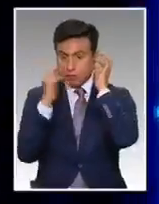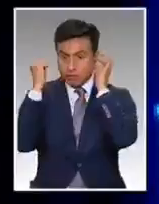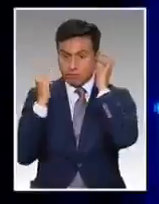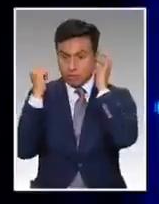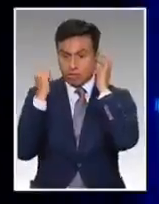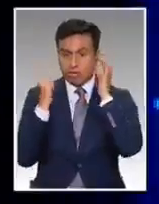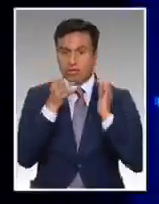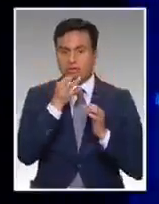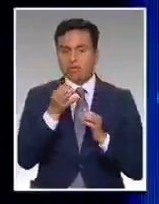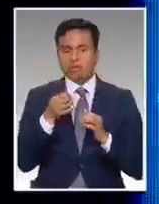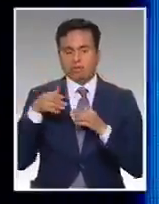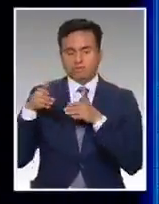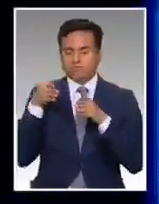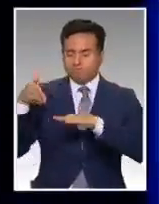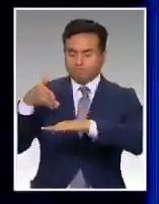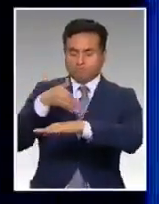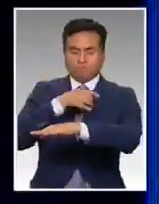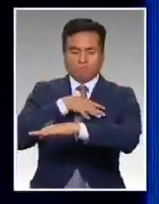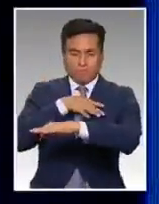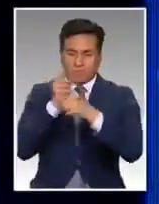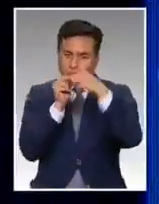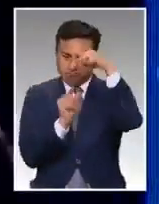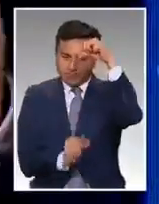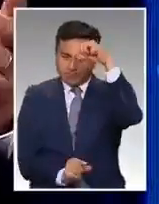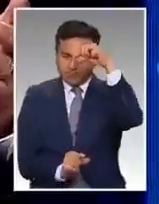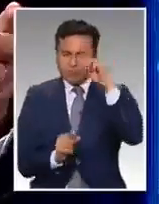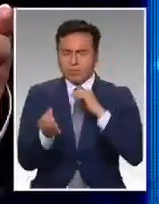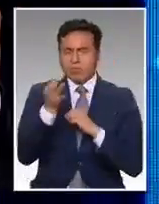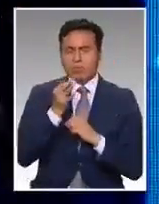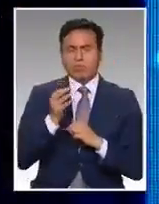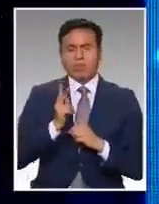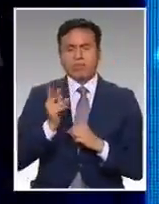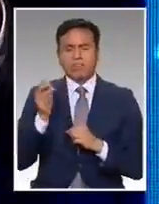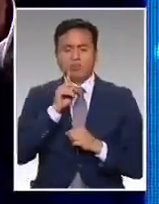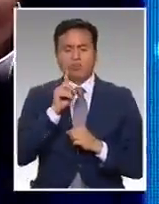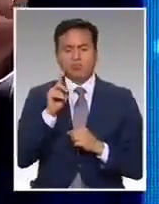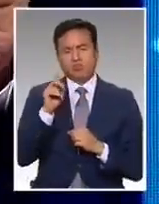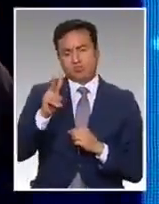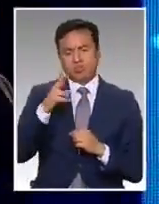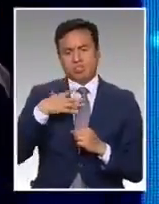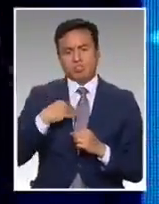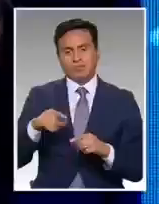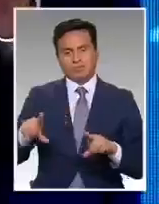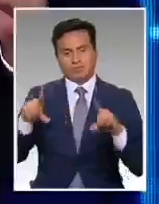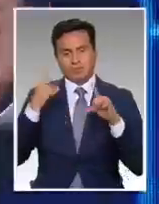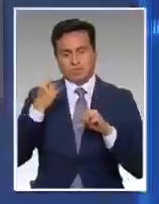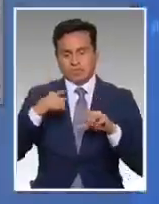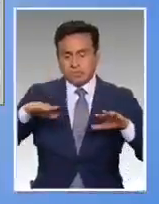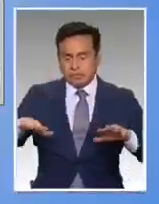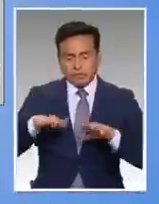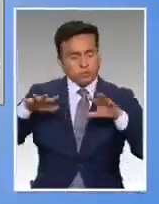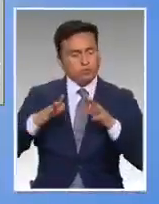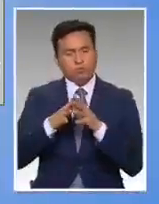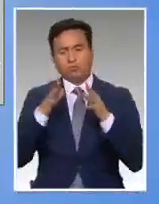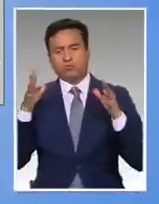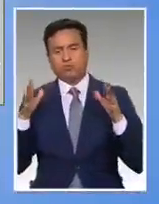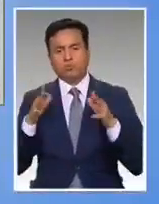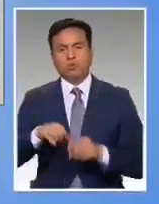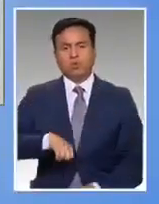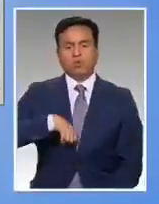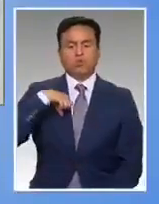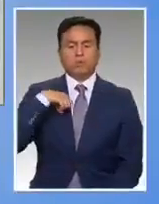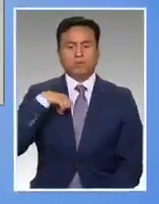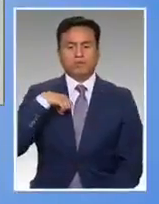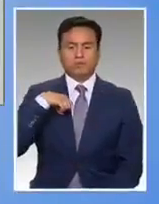en mi recorrido por chile hablé con una señora que me decía tengo dos hijos egresados de la universidad después de un esfuerzo enorme y un orgullo